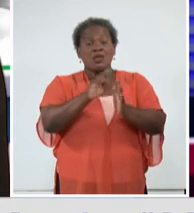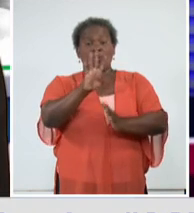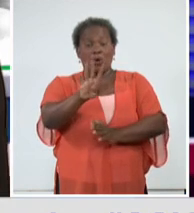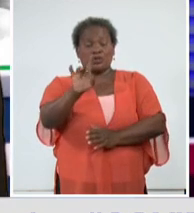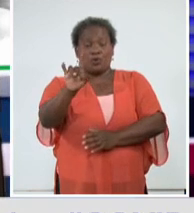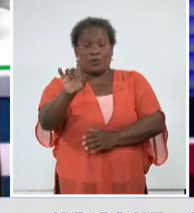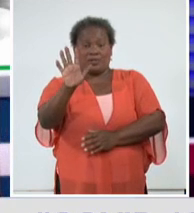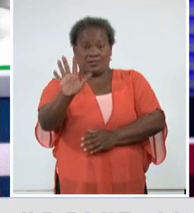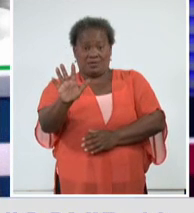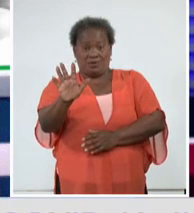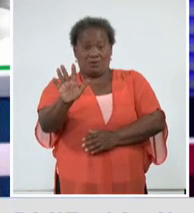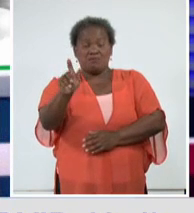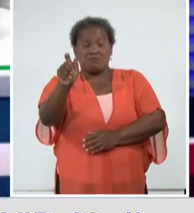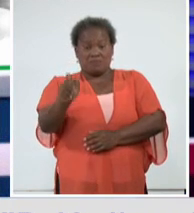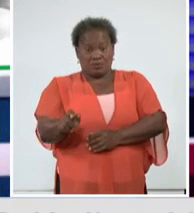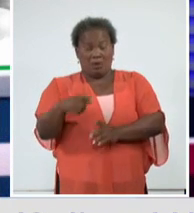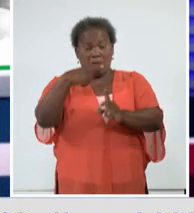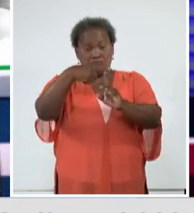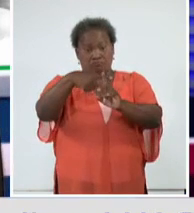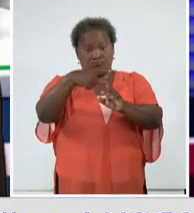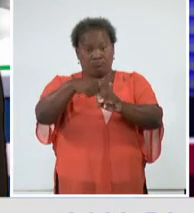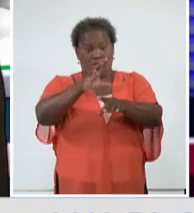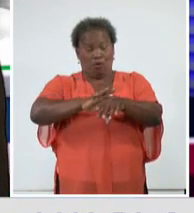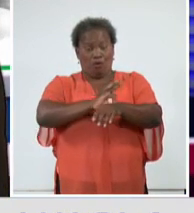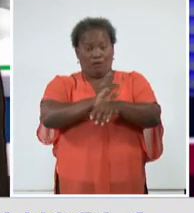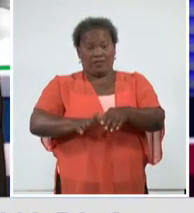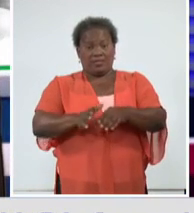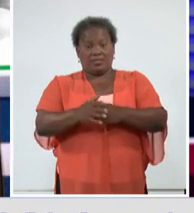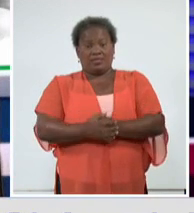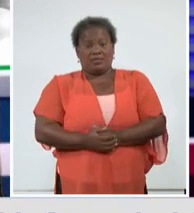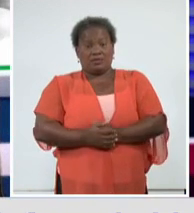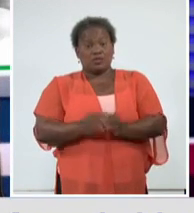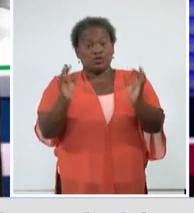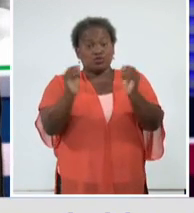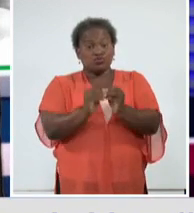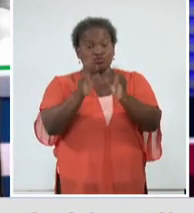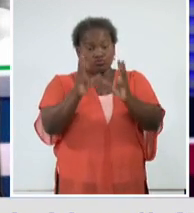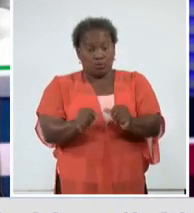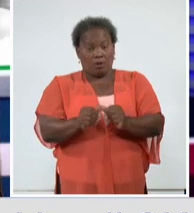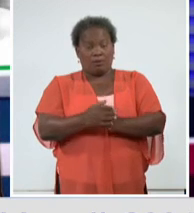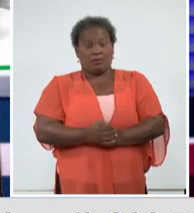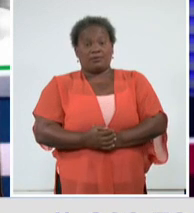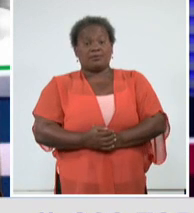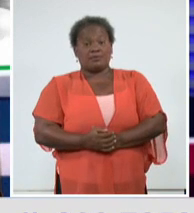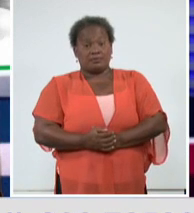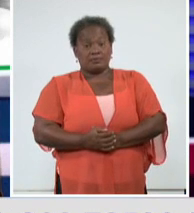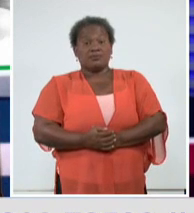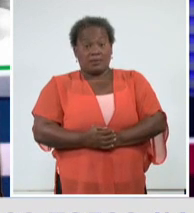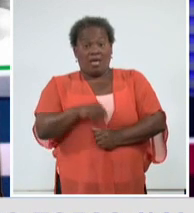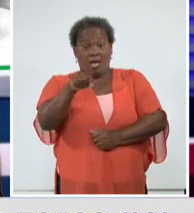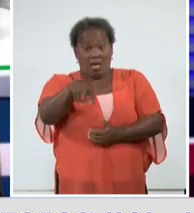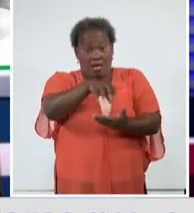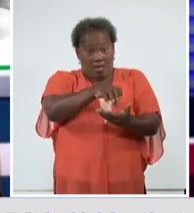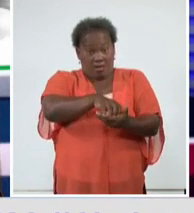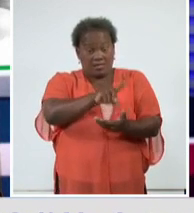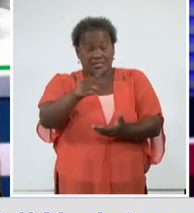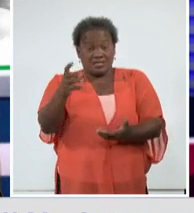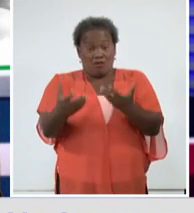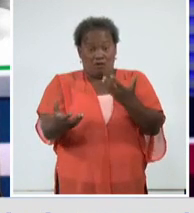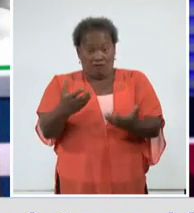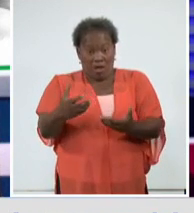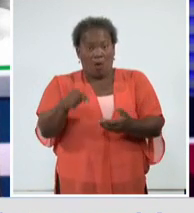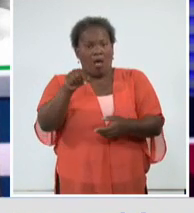1.495 casos positivos total de la COVID-19, pero es conocido que allí se toman medidas y desde el pasado